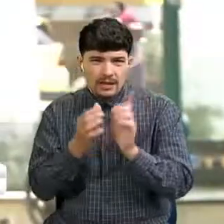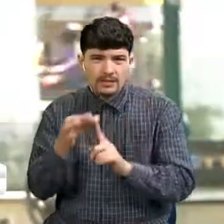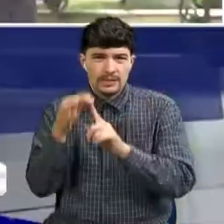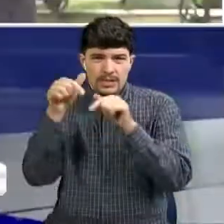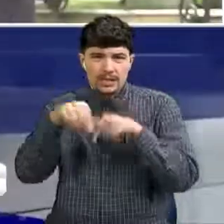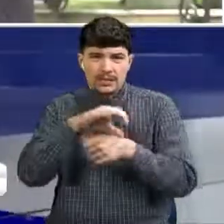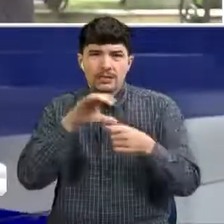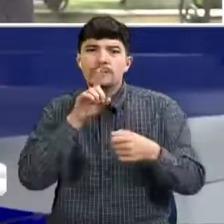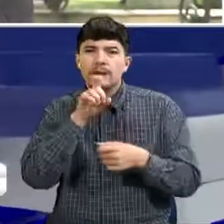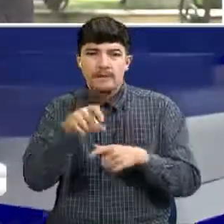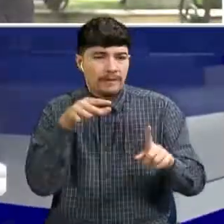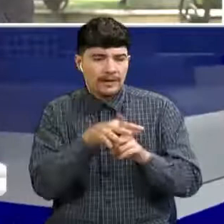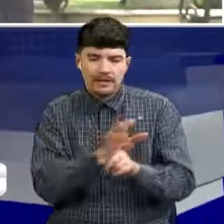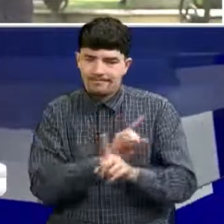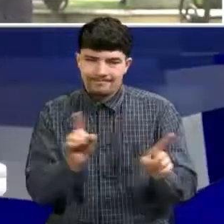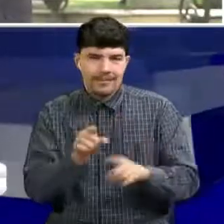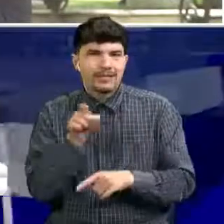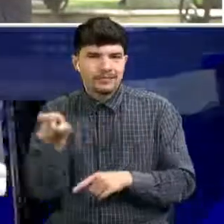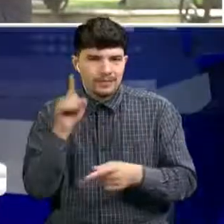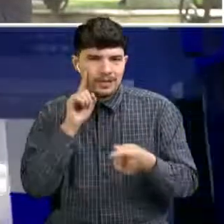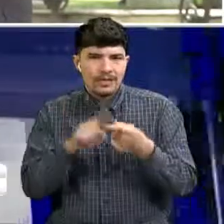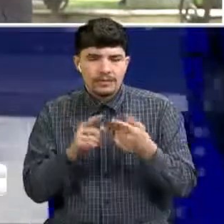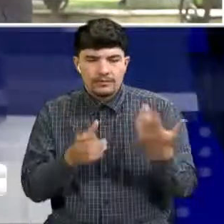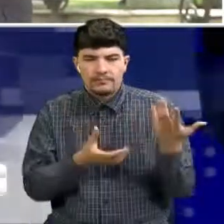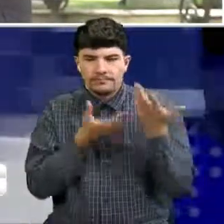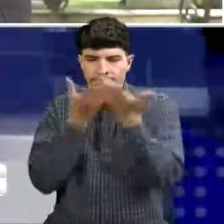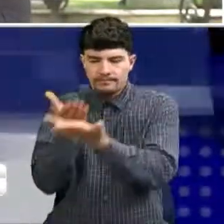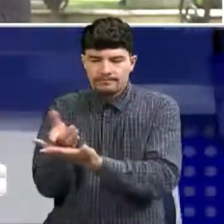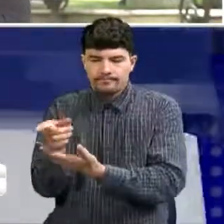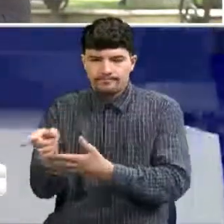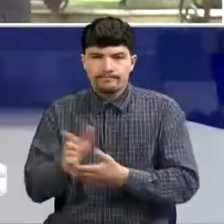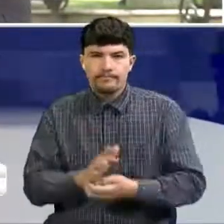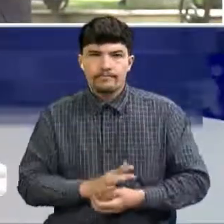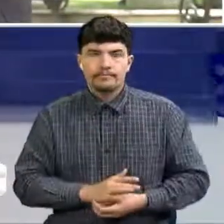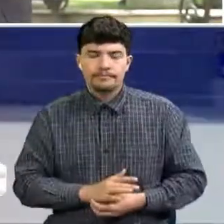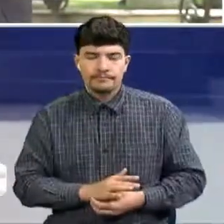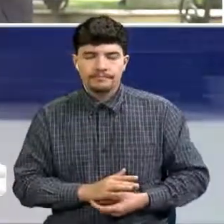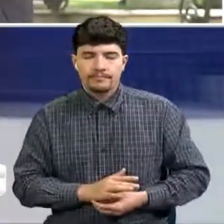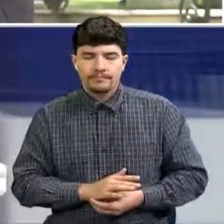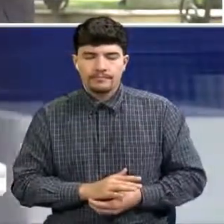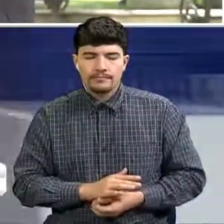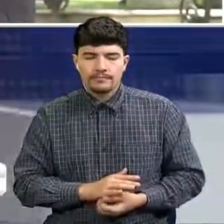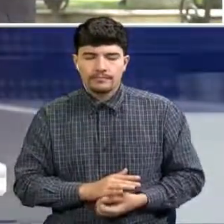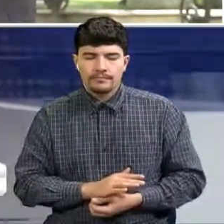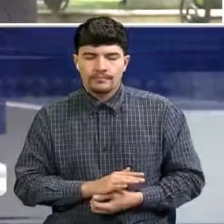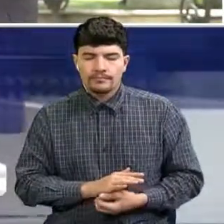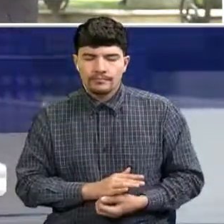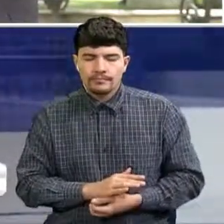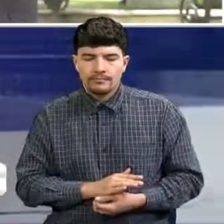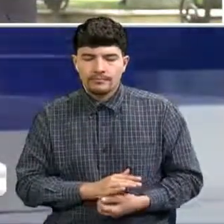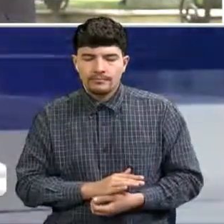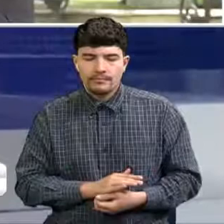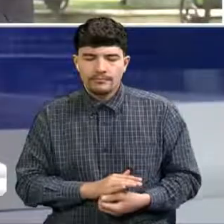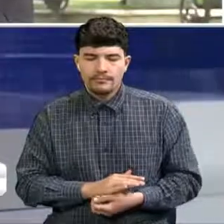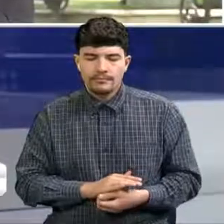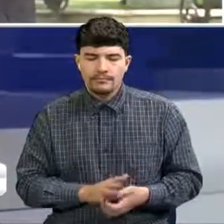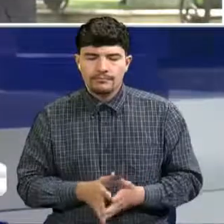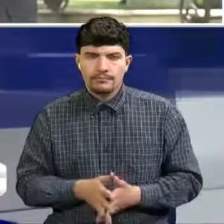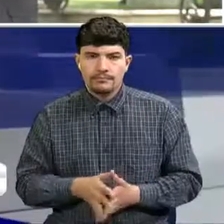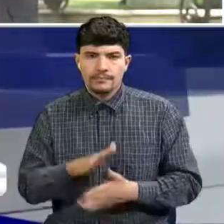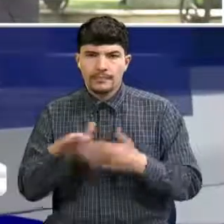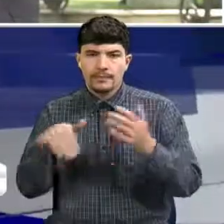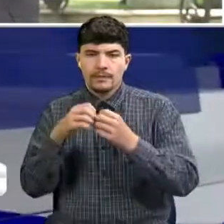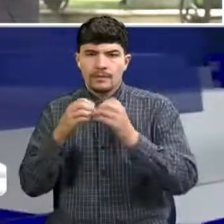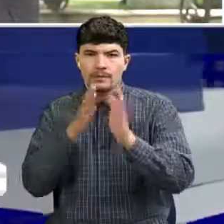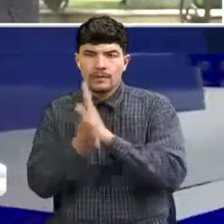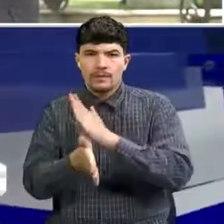la secretaría de hacienda bucaramanga acudiera a la contaduría general de la nación para buscar esta certificación eso es todo por el